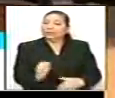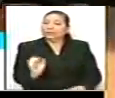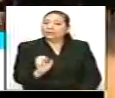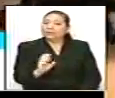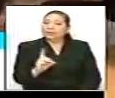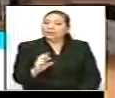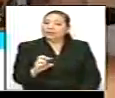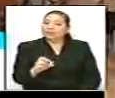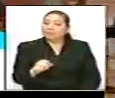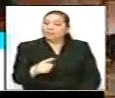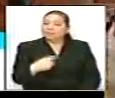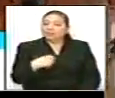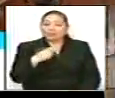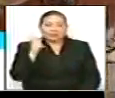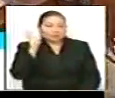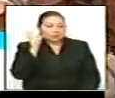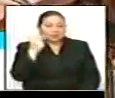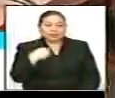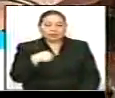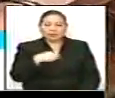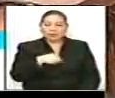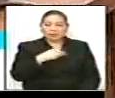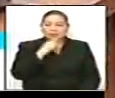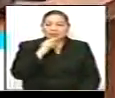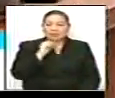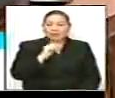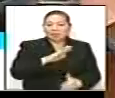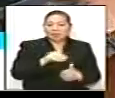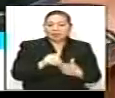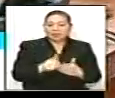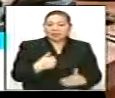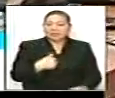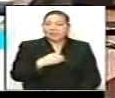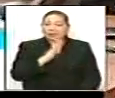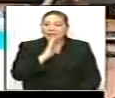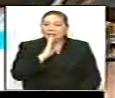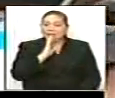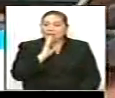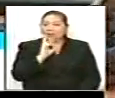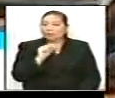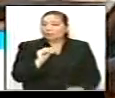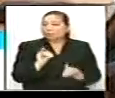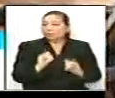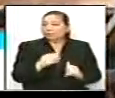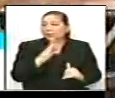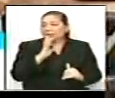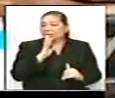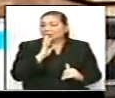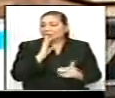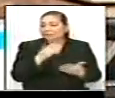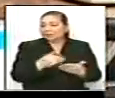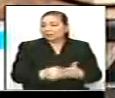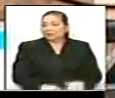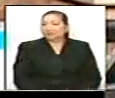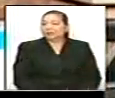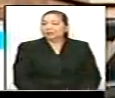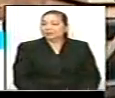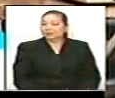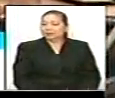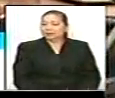en esta reunión, pero escuchándolos a todos ustedes y todo lo que se ha manifestado, no nos queda más remedio que hacer